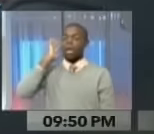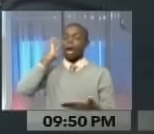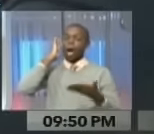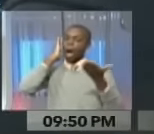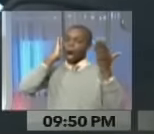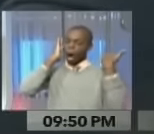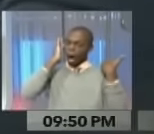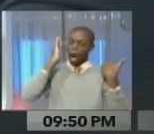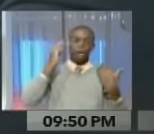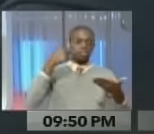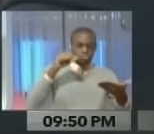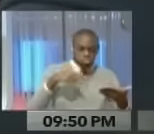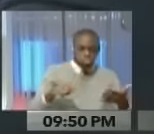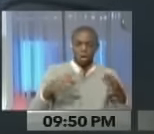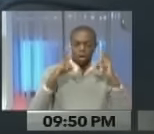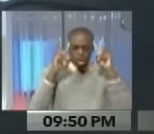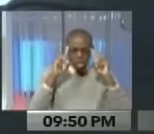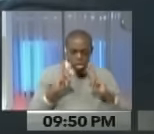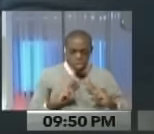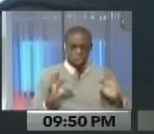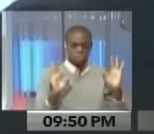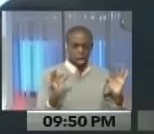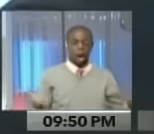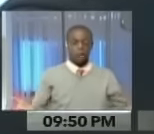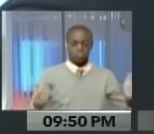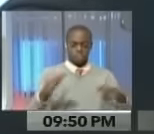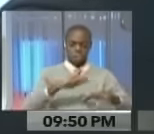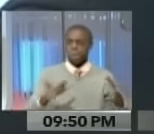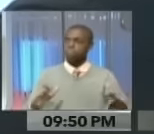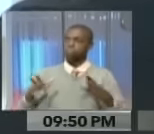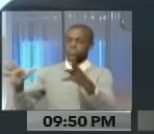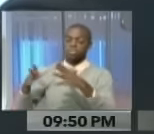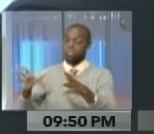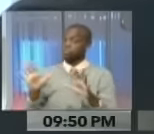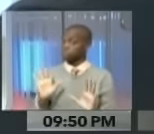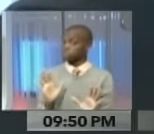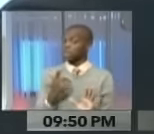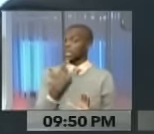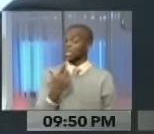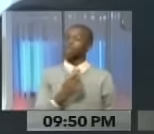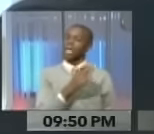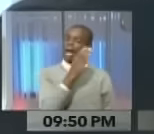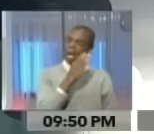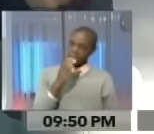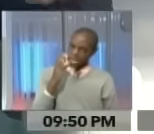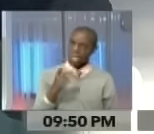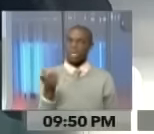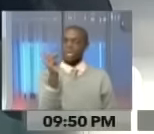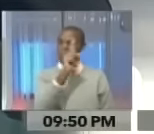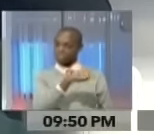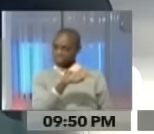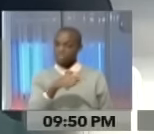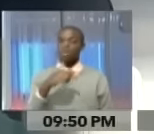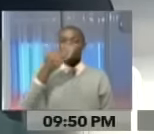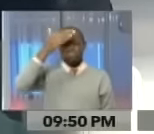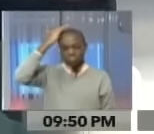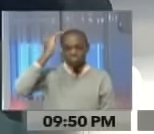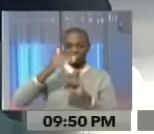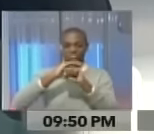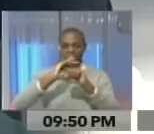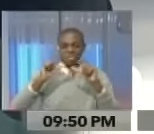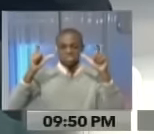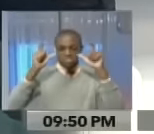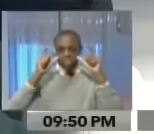fue debidamente verificada en consecuencia se hace responsable capriles Torre Alva el delincuente de Juan Carlos